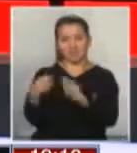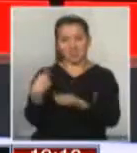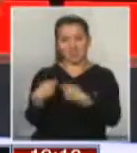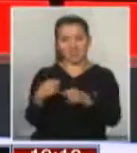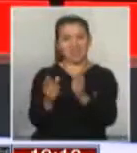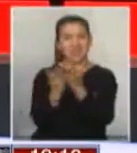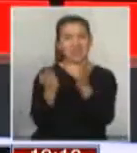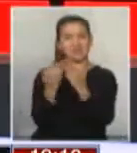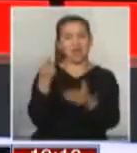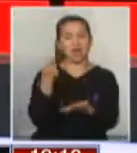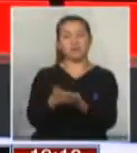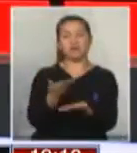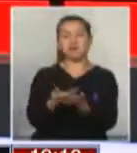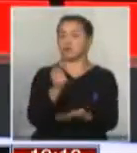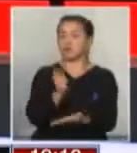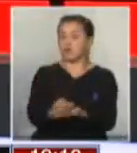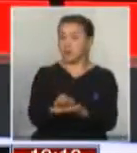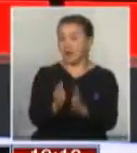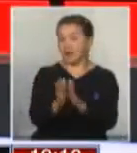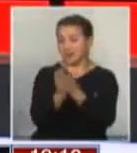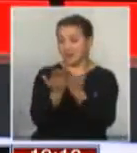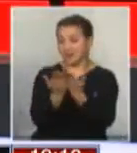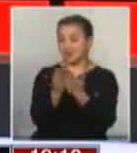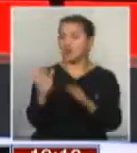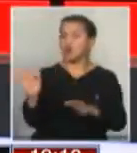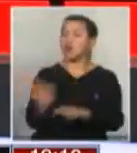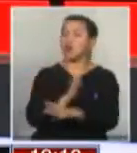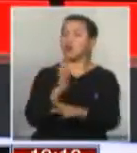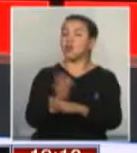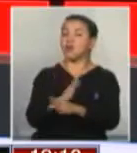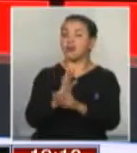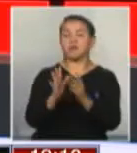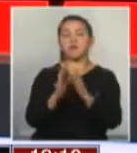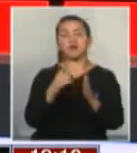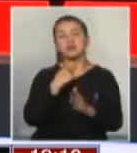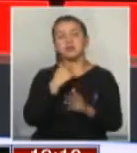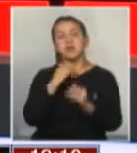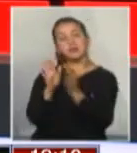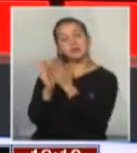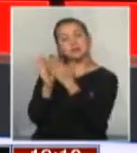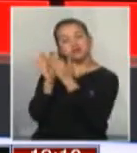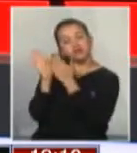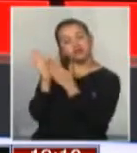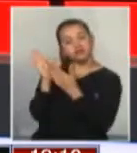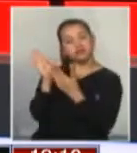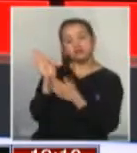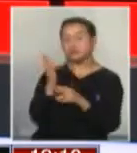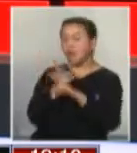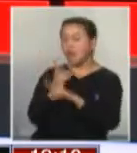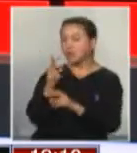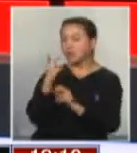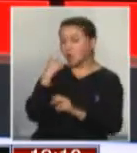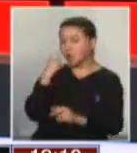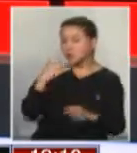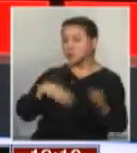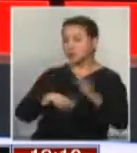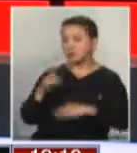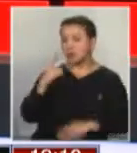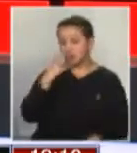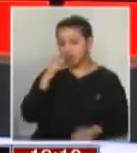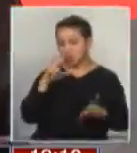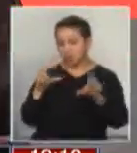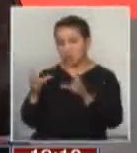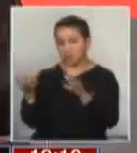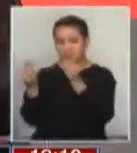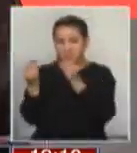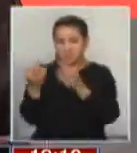duda que pensando lo que tú nos comentas en que es una obra muy interesante hay que hacerlo entonces conocer un poco más de modiano sin duda